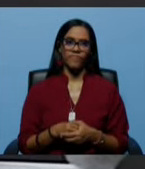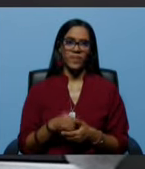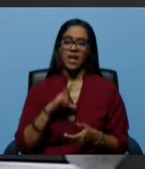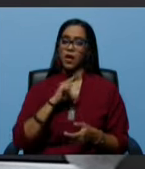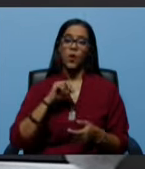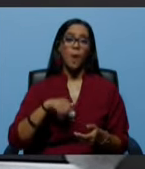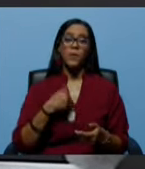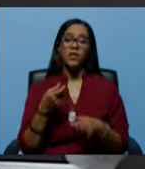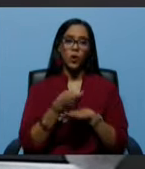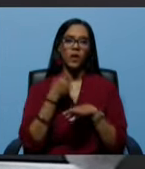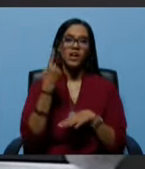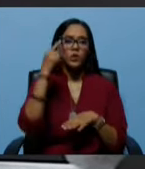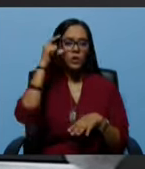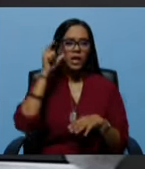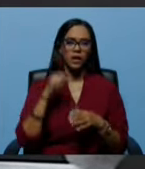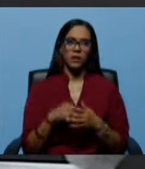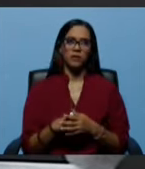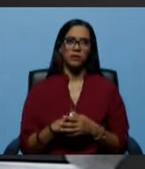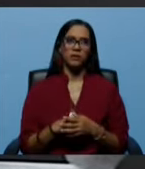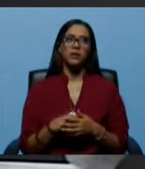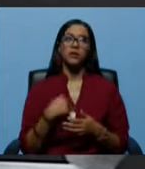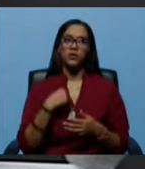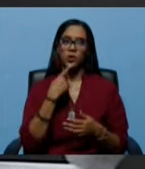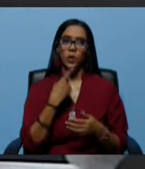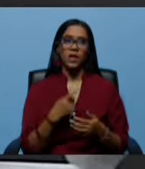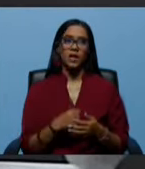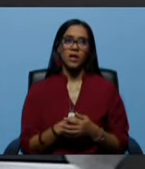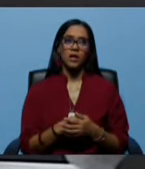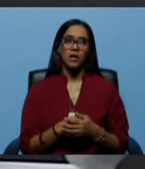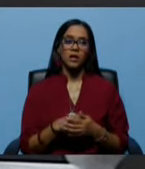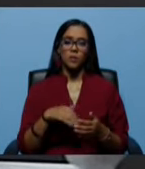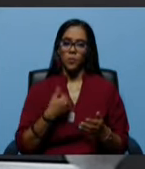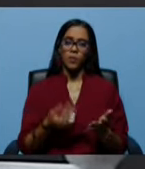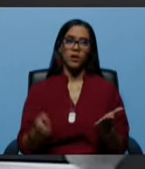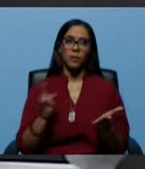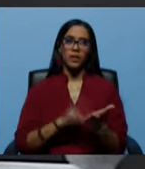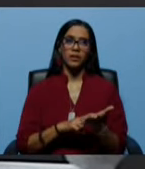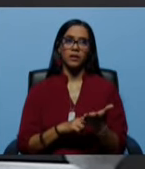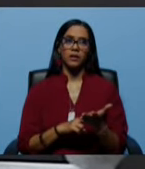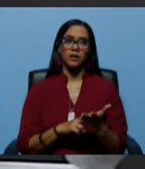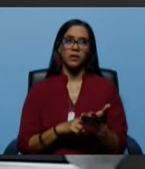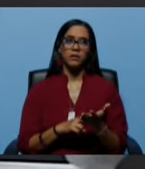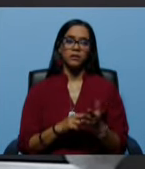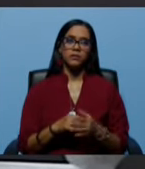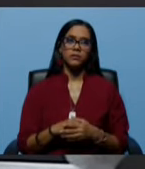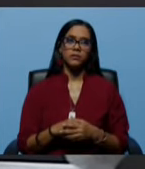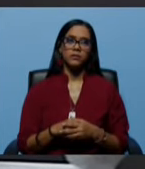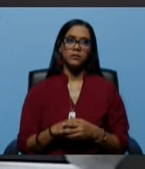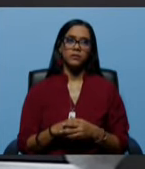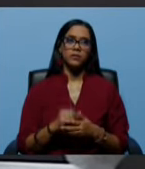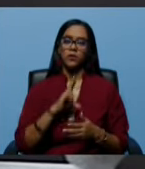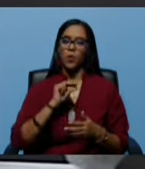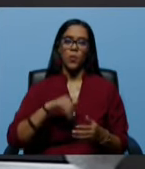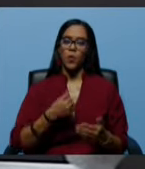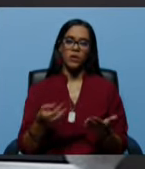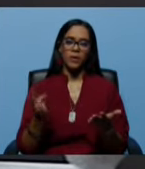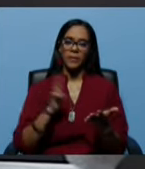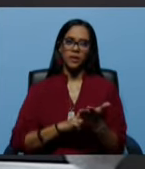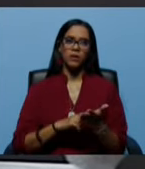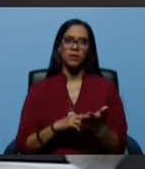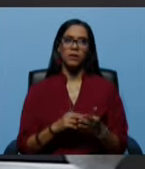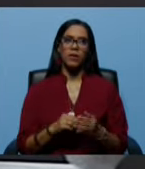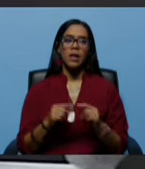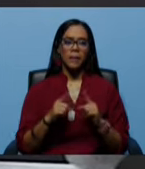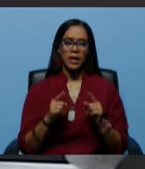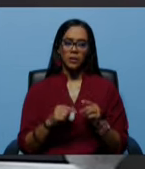No ha podido gobernar ni un día. Yo dije, no puedo repetir eso aquí. No puedo repetirlo.